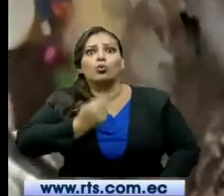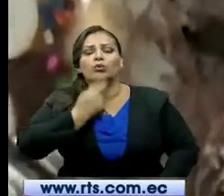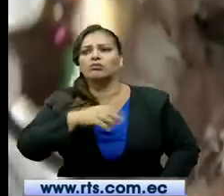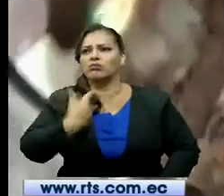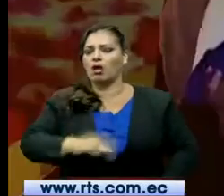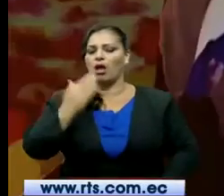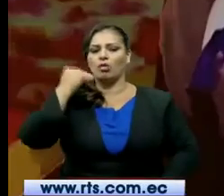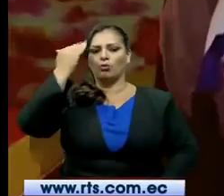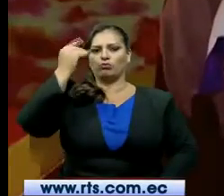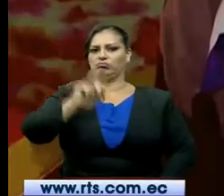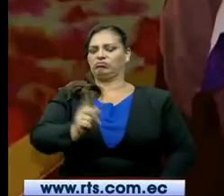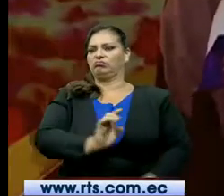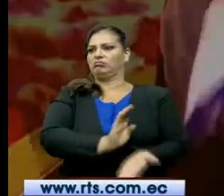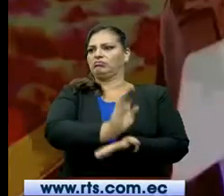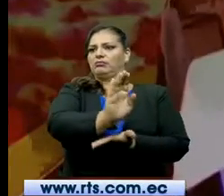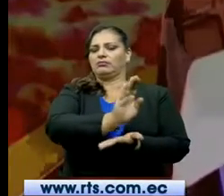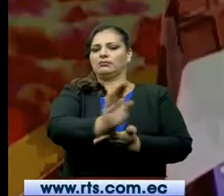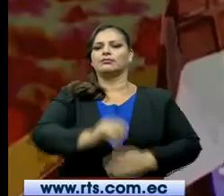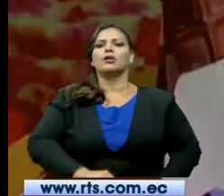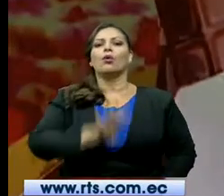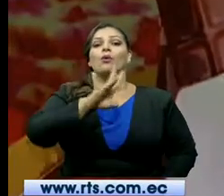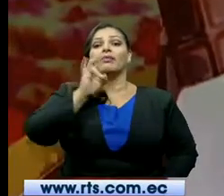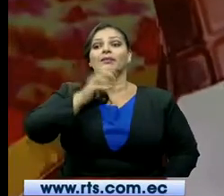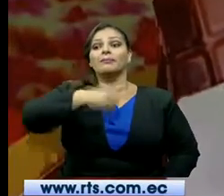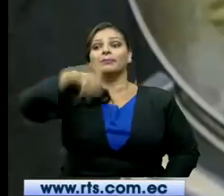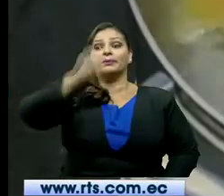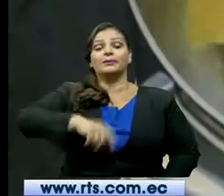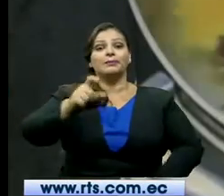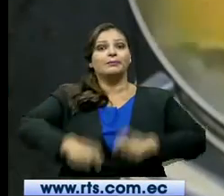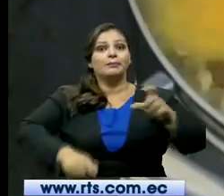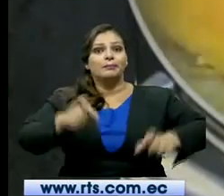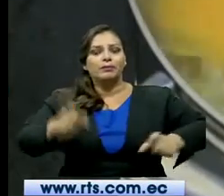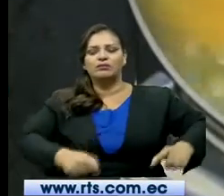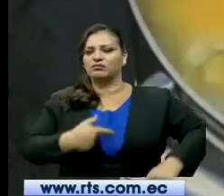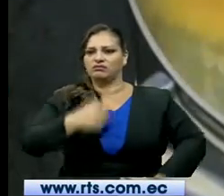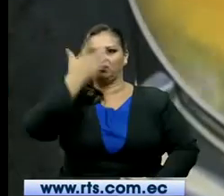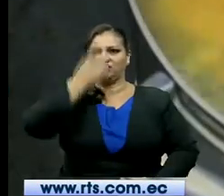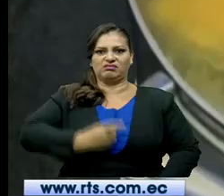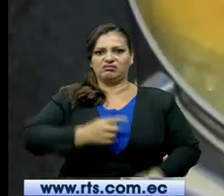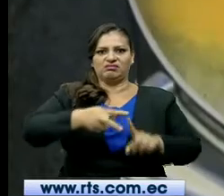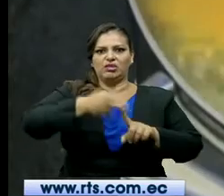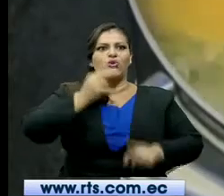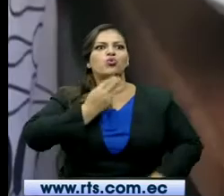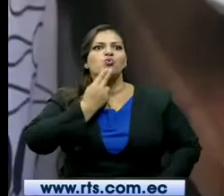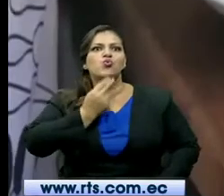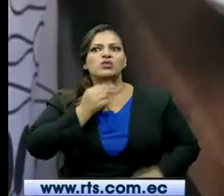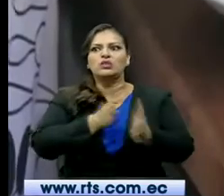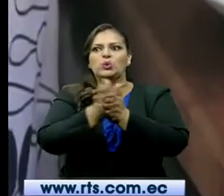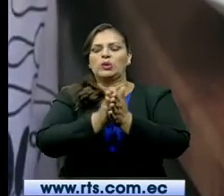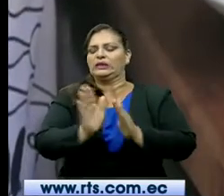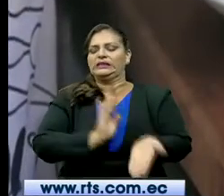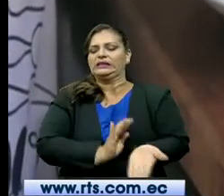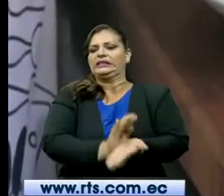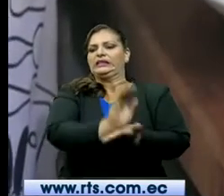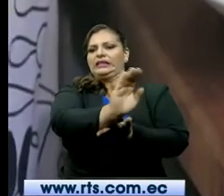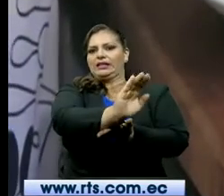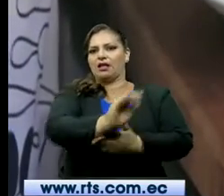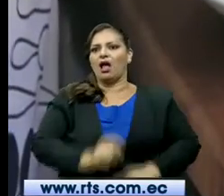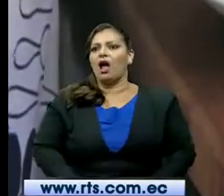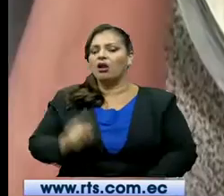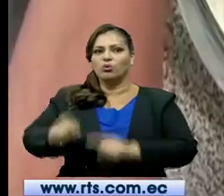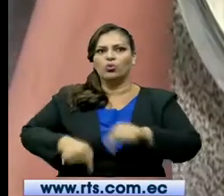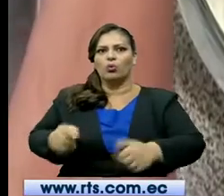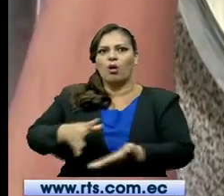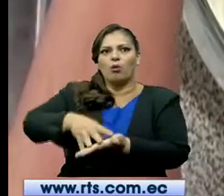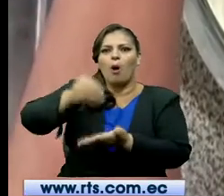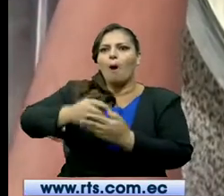cuidan de su peso. Un 47% de latinos encuestados prefiere no consumirlos. El 36% señala las harinas y sus derivados